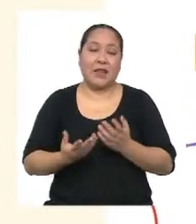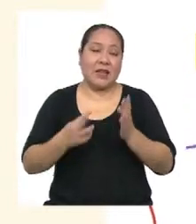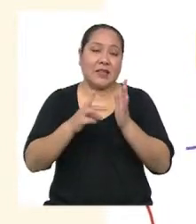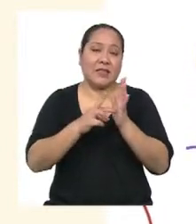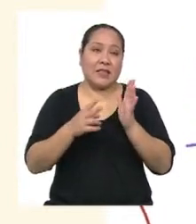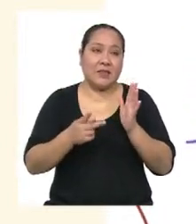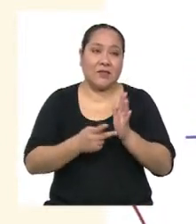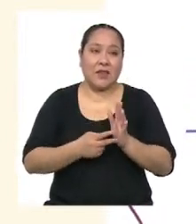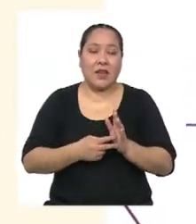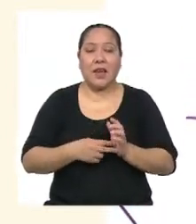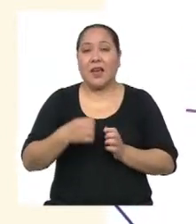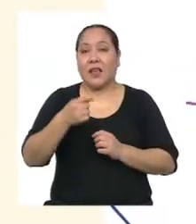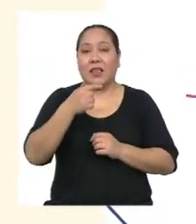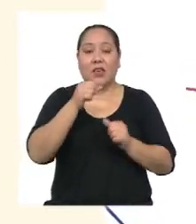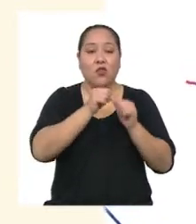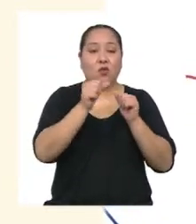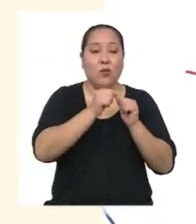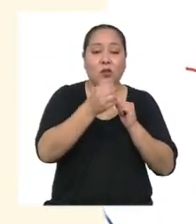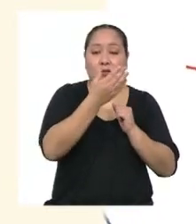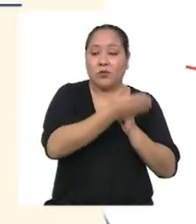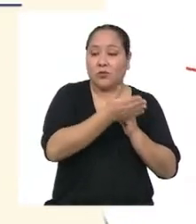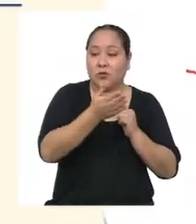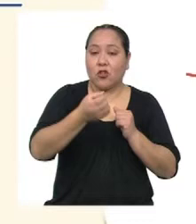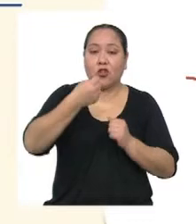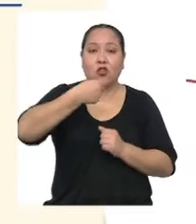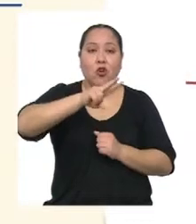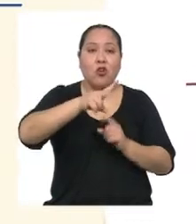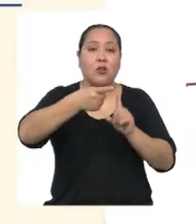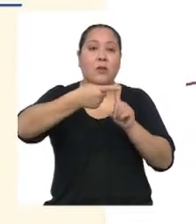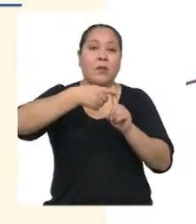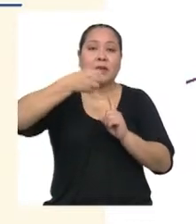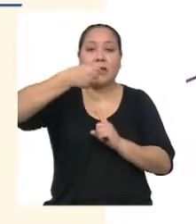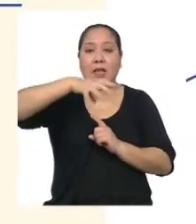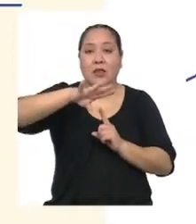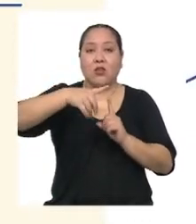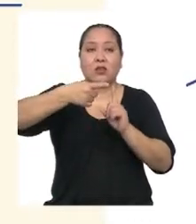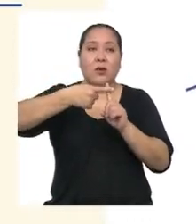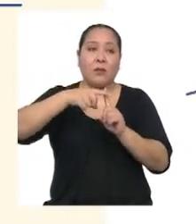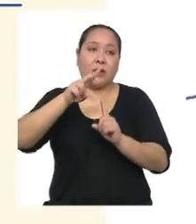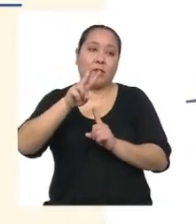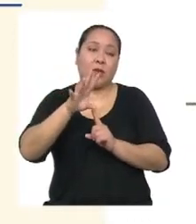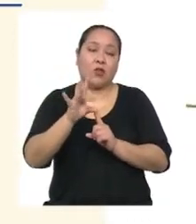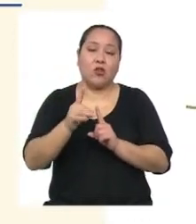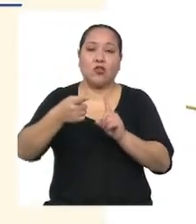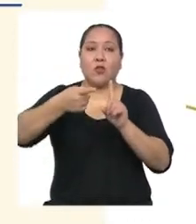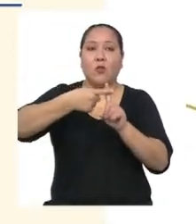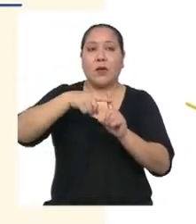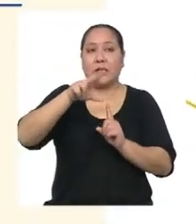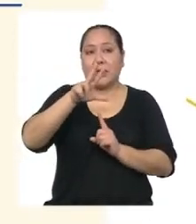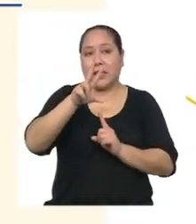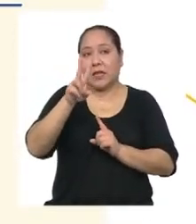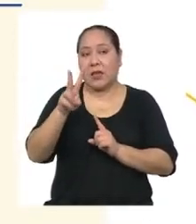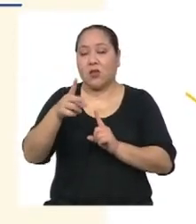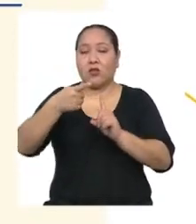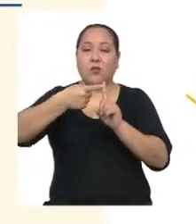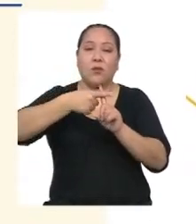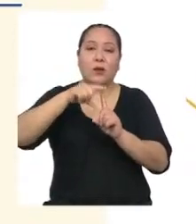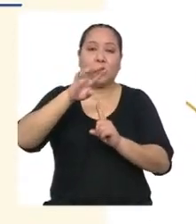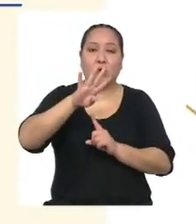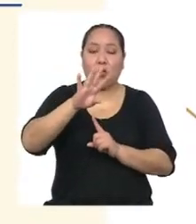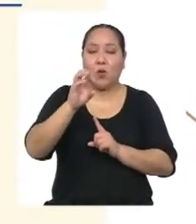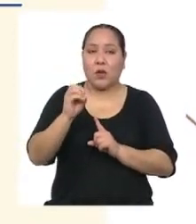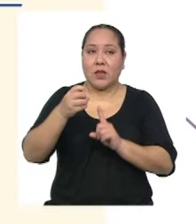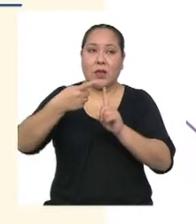a la sumatoria de todas las edades, 12 más 14 más 28 más 32 más